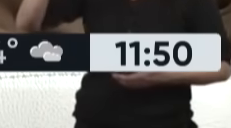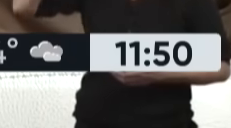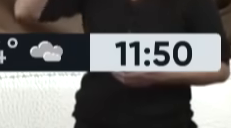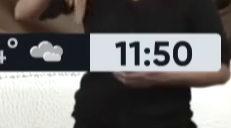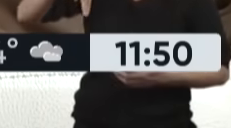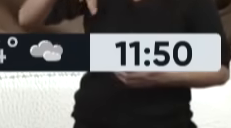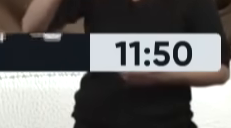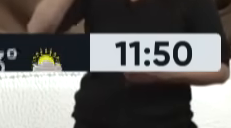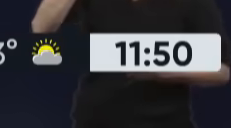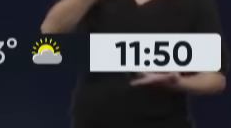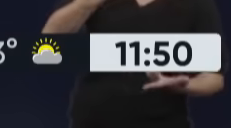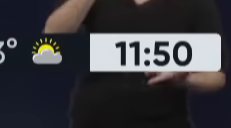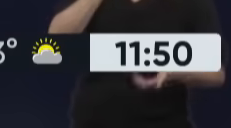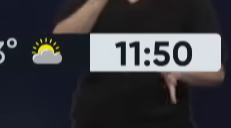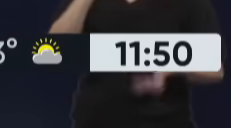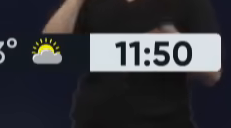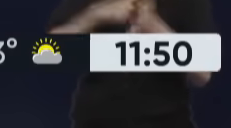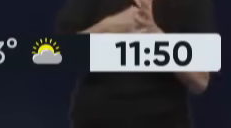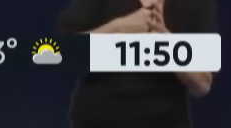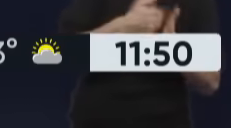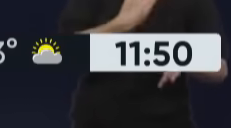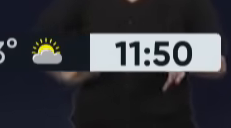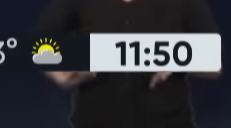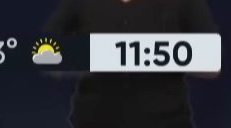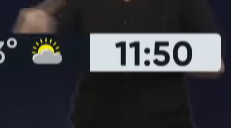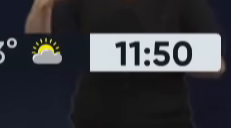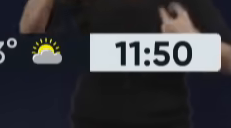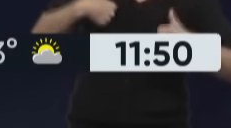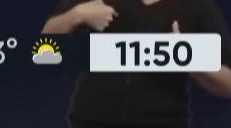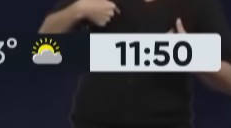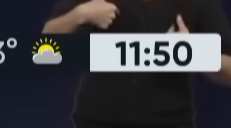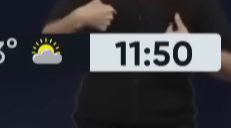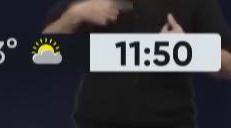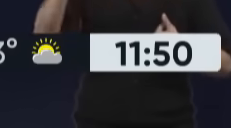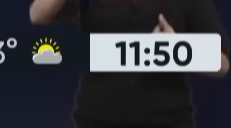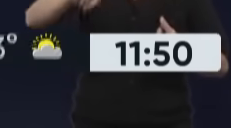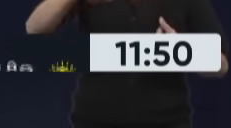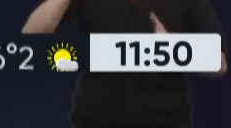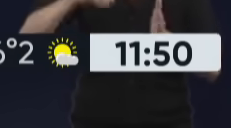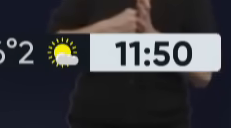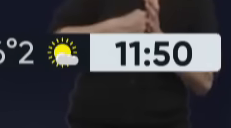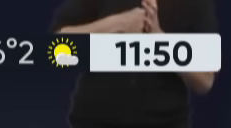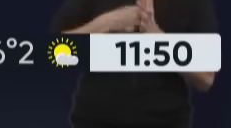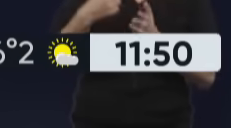el documento? No, un tema de él, no. ¿Por qué debería preocuparnos si es